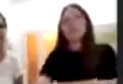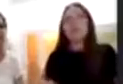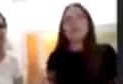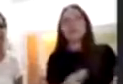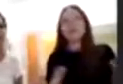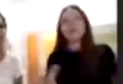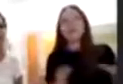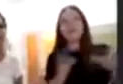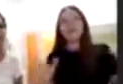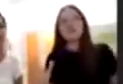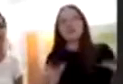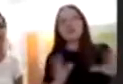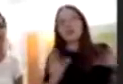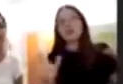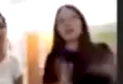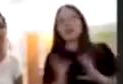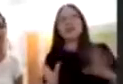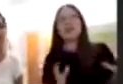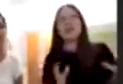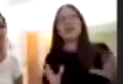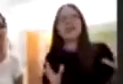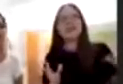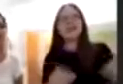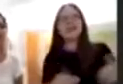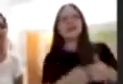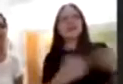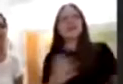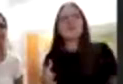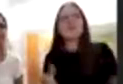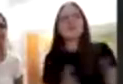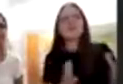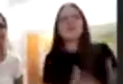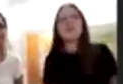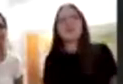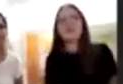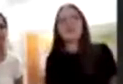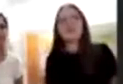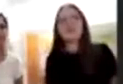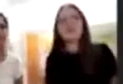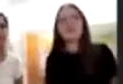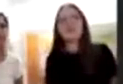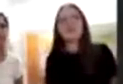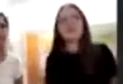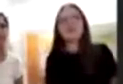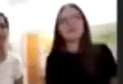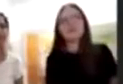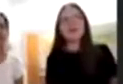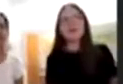cortar permanentemente, no dejar que la naturaleza se exprese o se manifieste